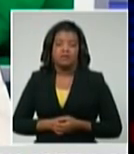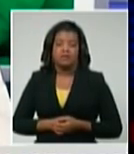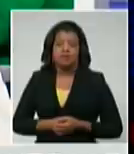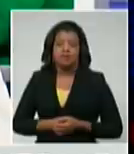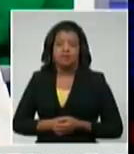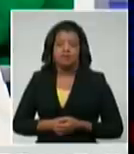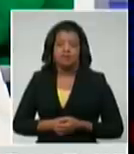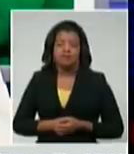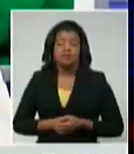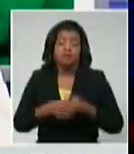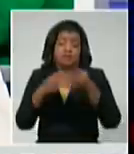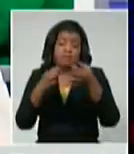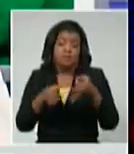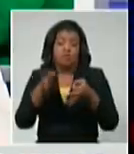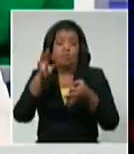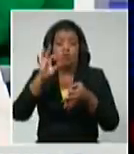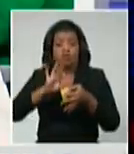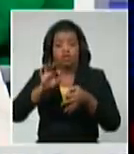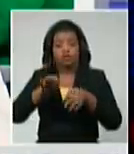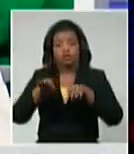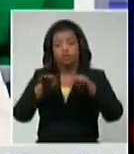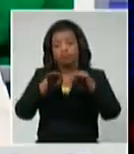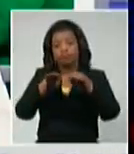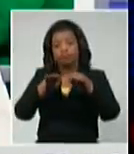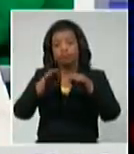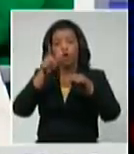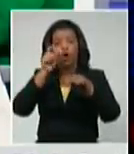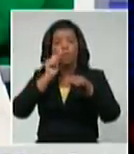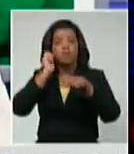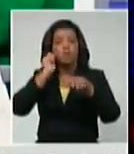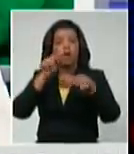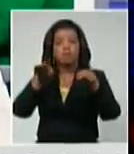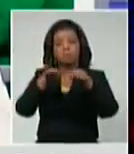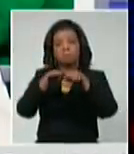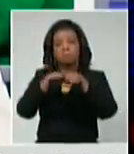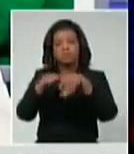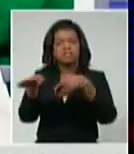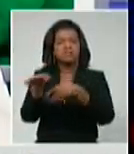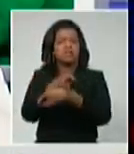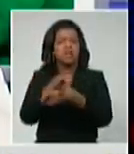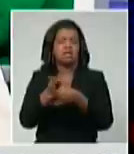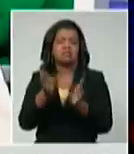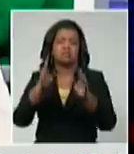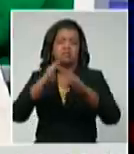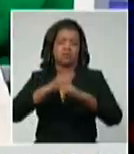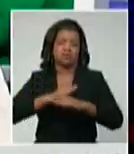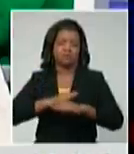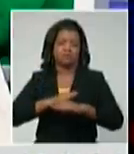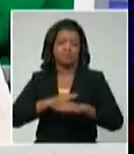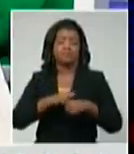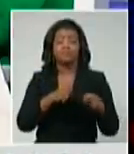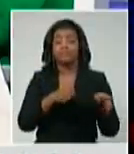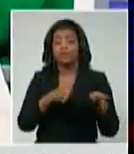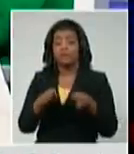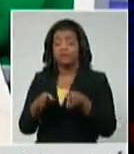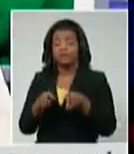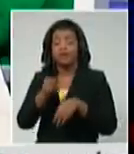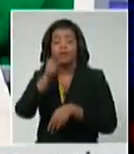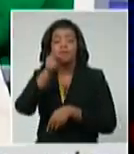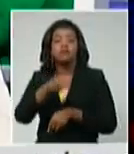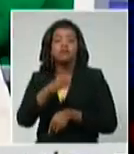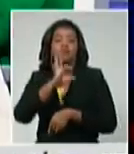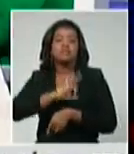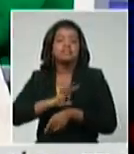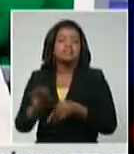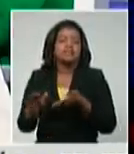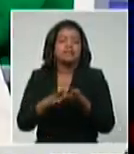no tiene una diferencia significativa. y asintomáticos, de los cuales hablamos